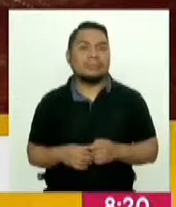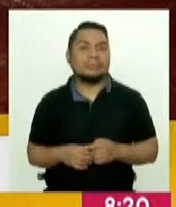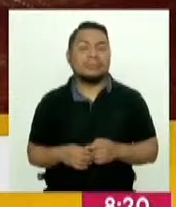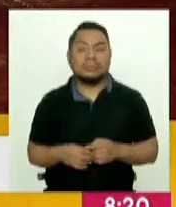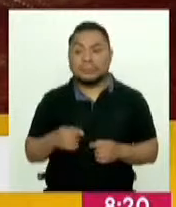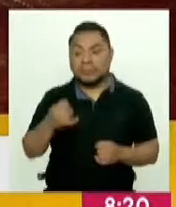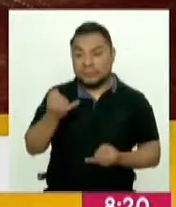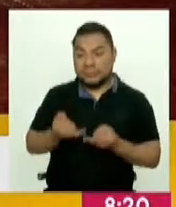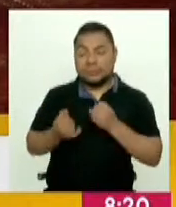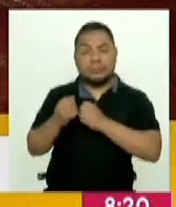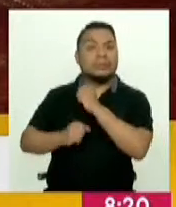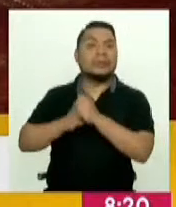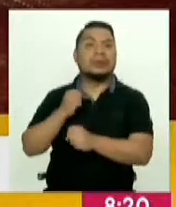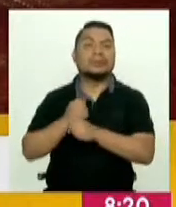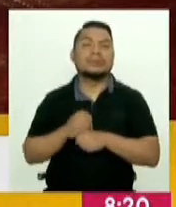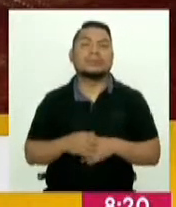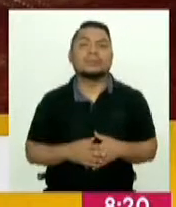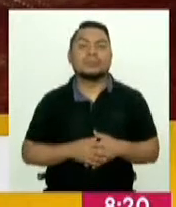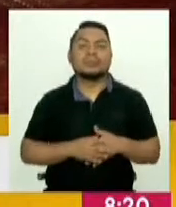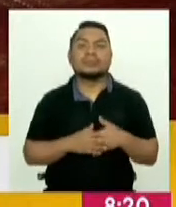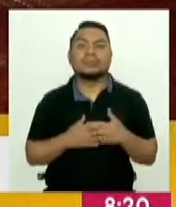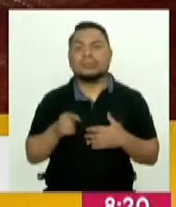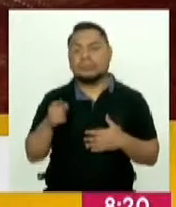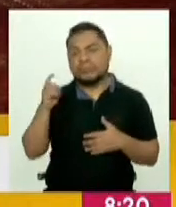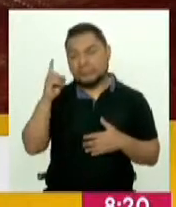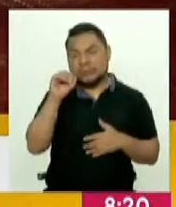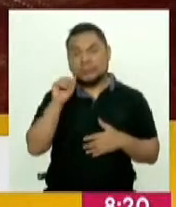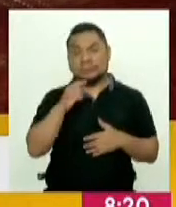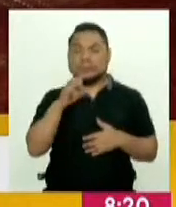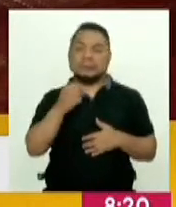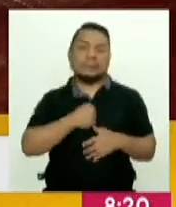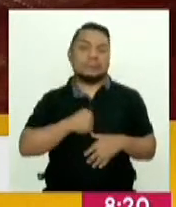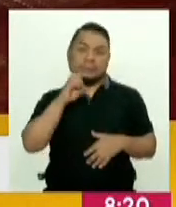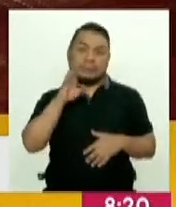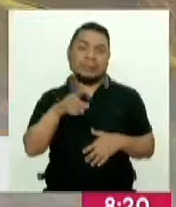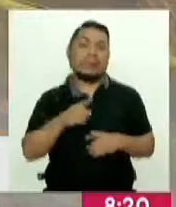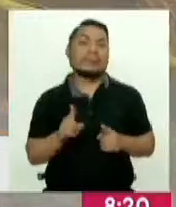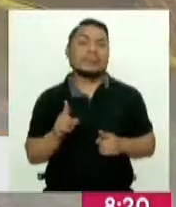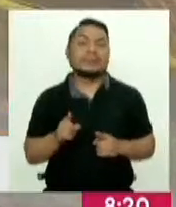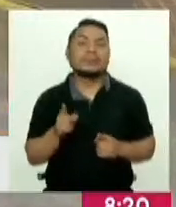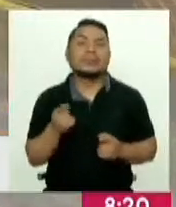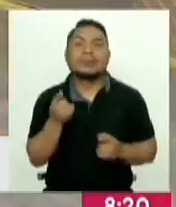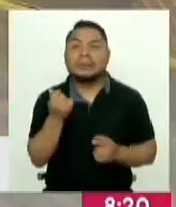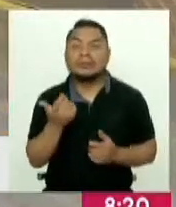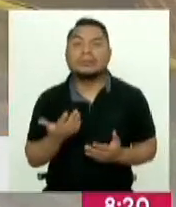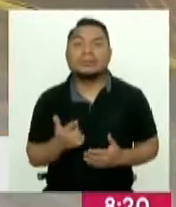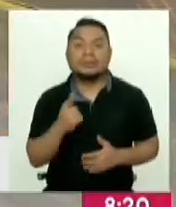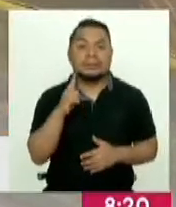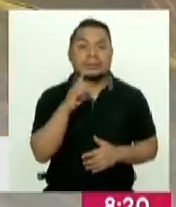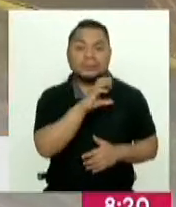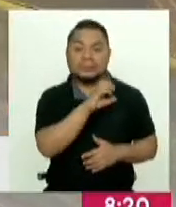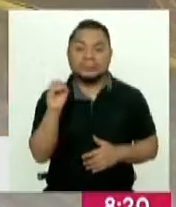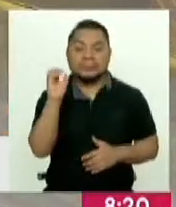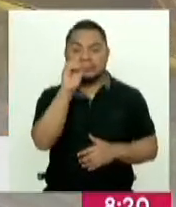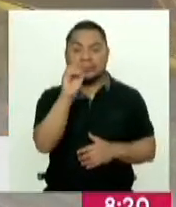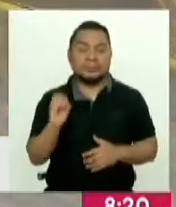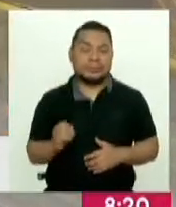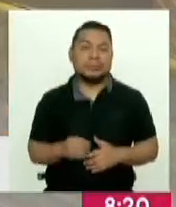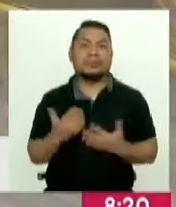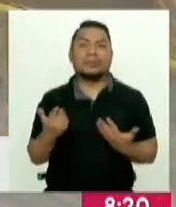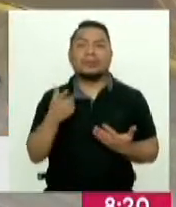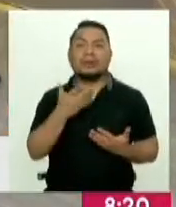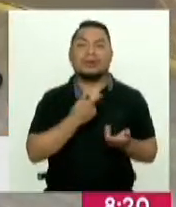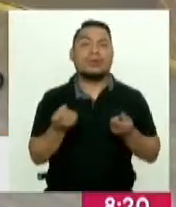en los últimos años, y es duro y da mucha pena decirlo, pero casi el 100% de